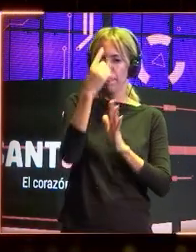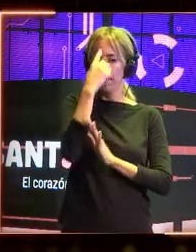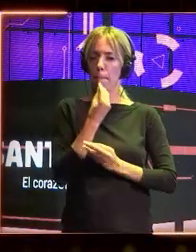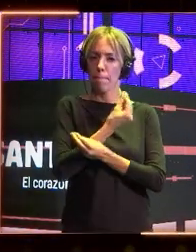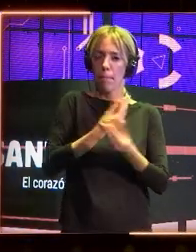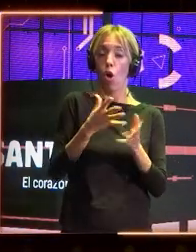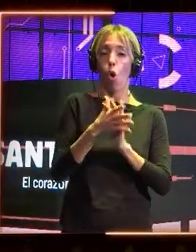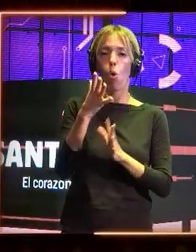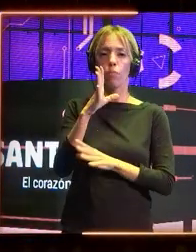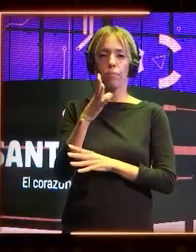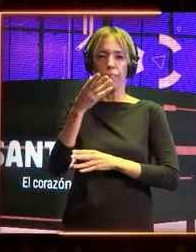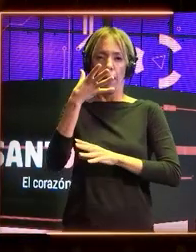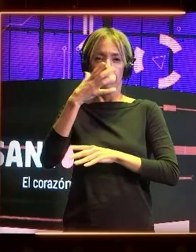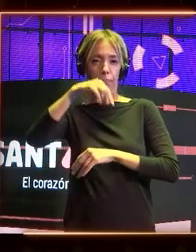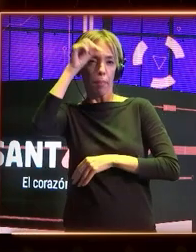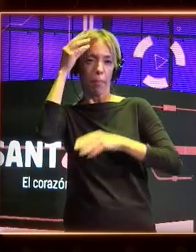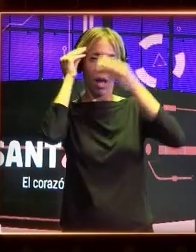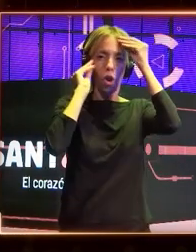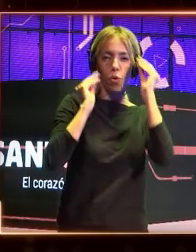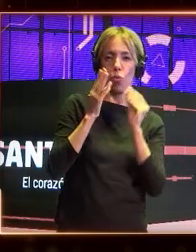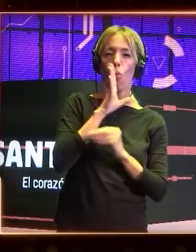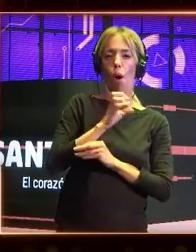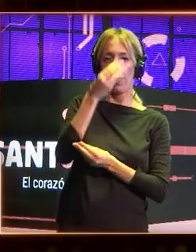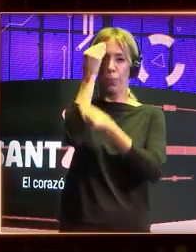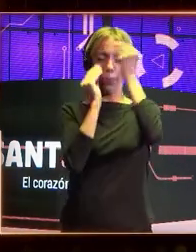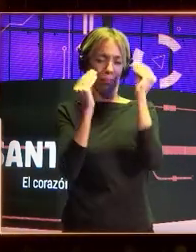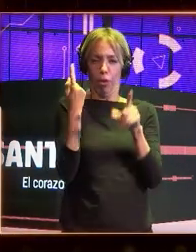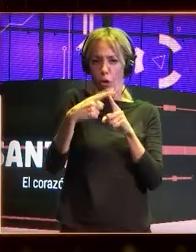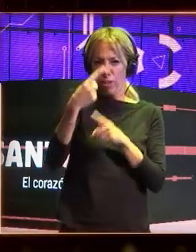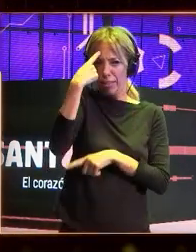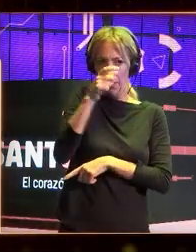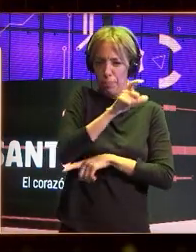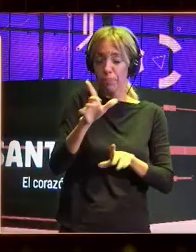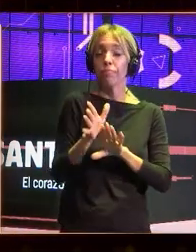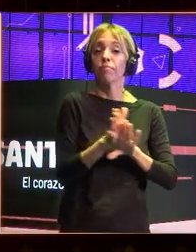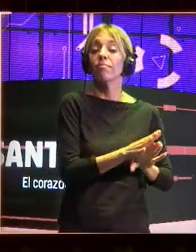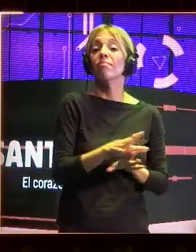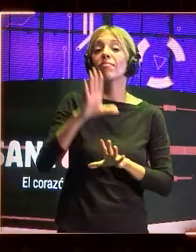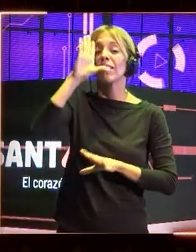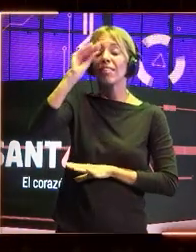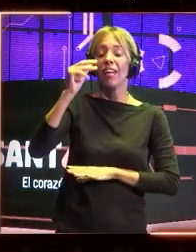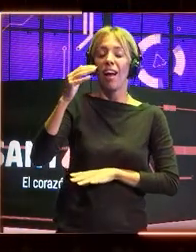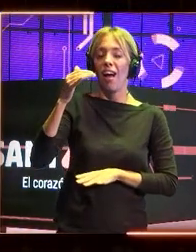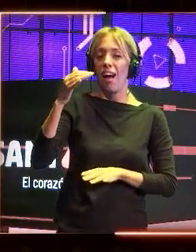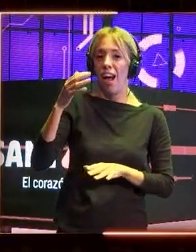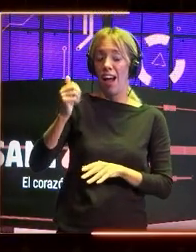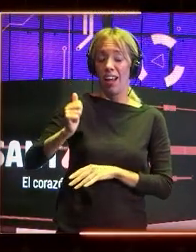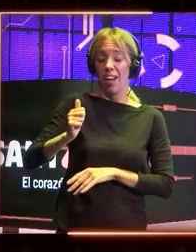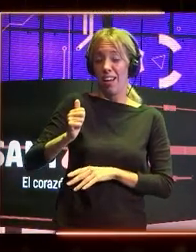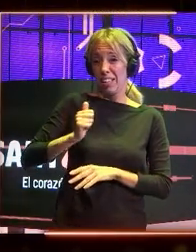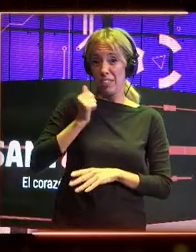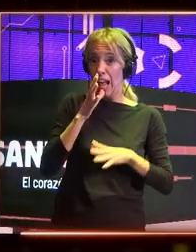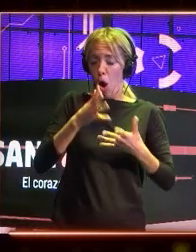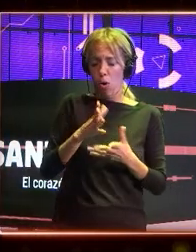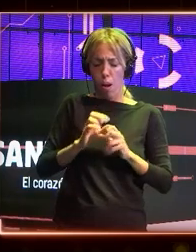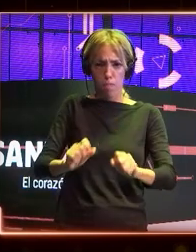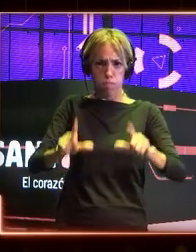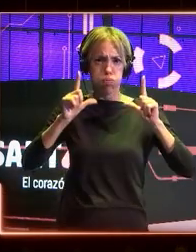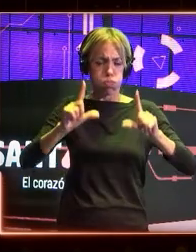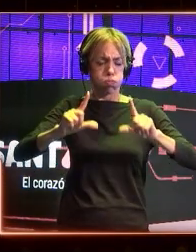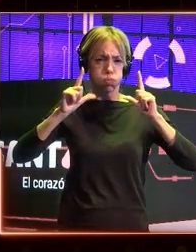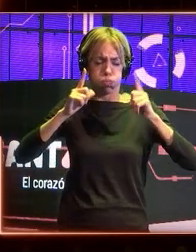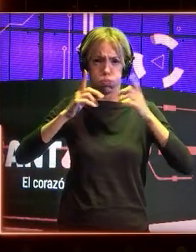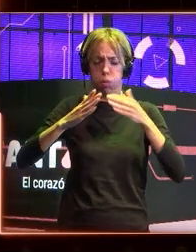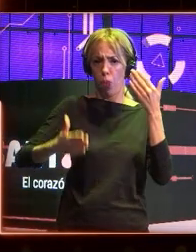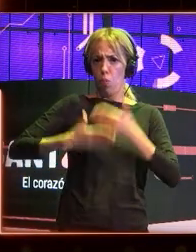ponernos pelos para los que podéis bueno todas estas cosas la Inteligencia artificial lo está petando desde hace una década lo está petando